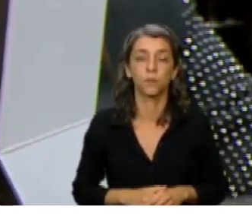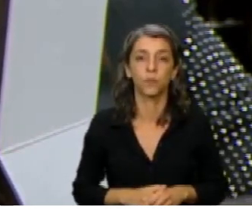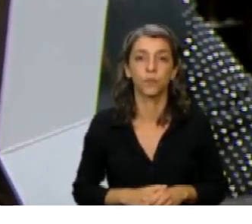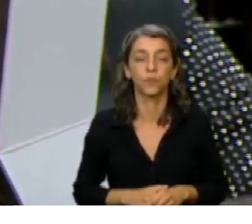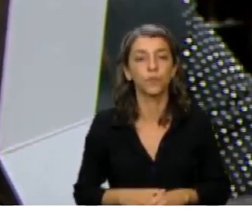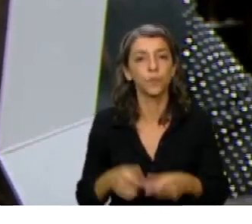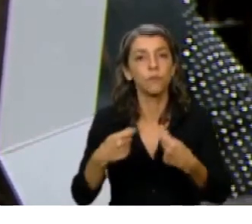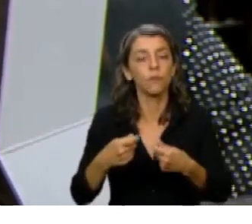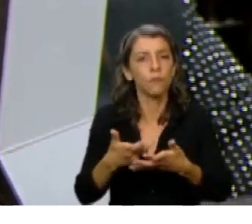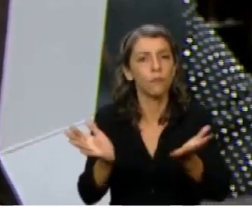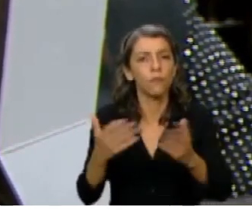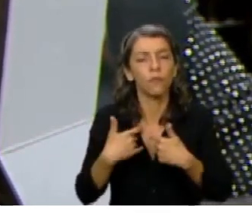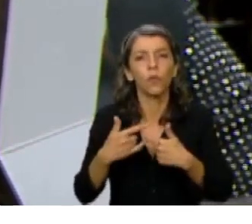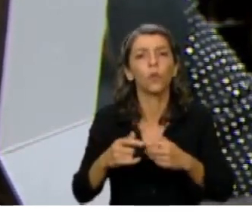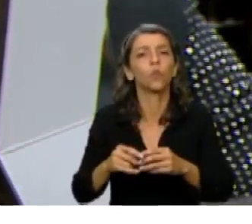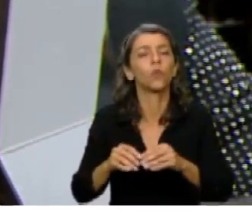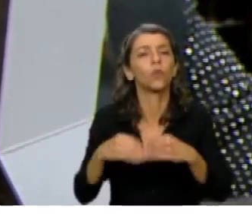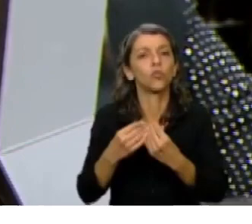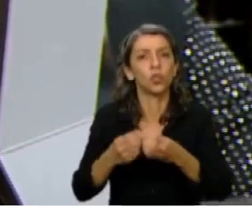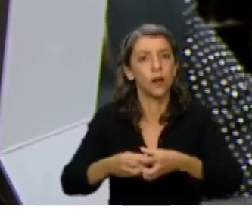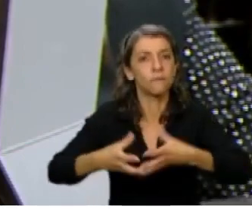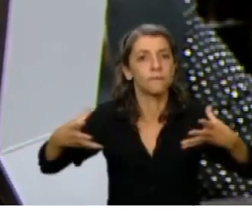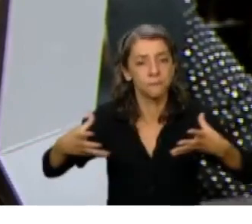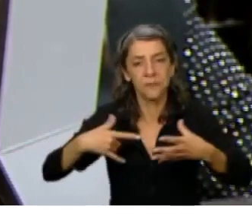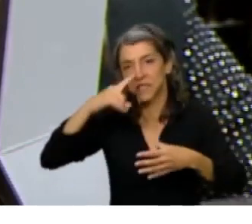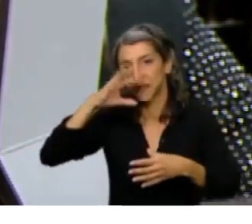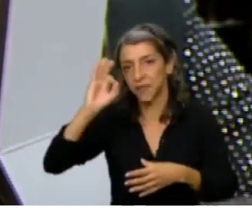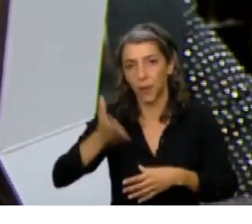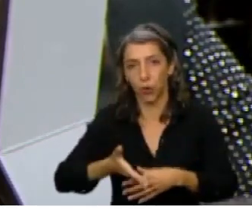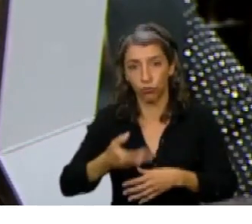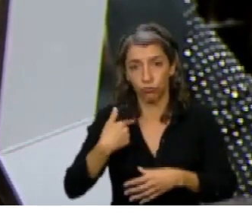El gasto público crece 70% según el